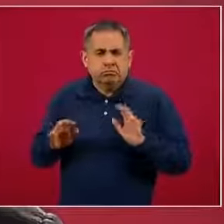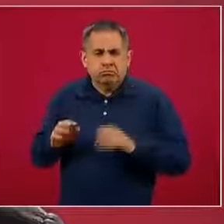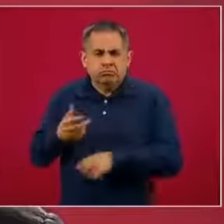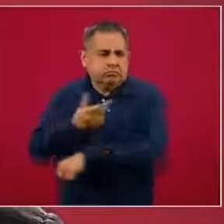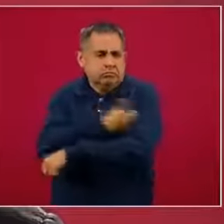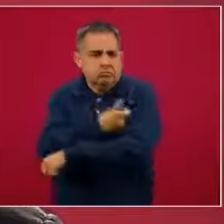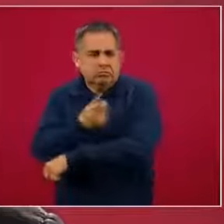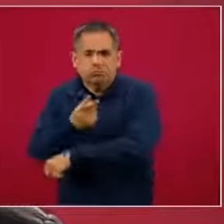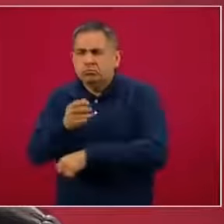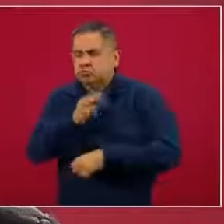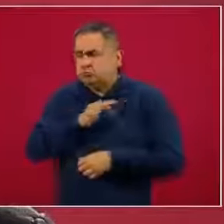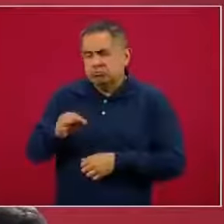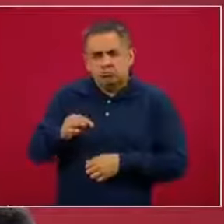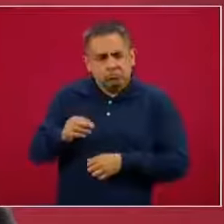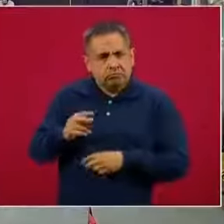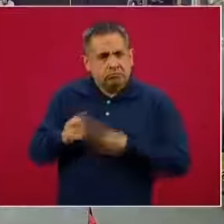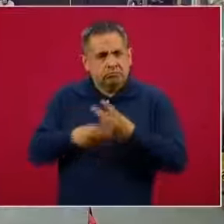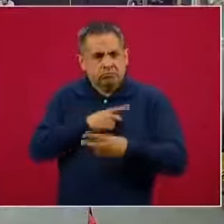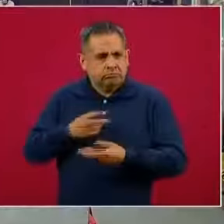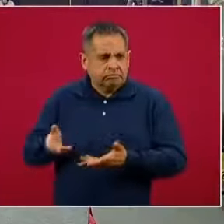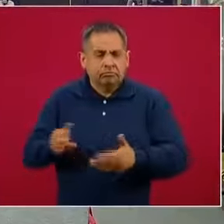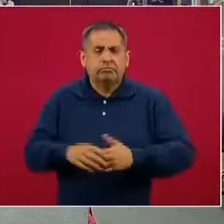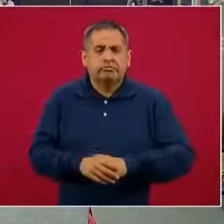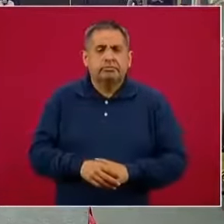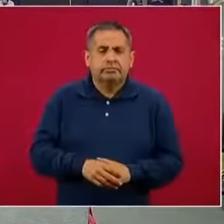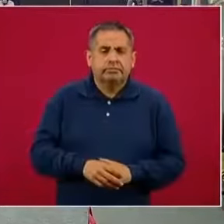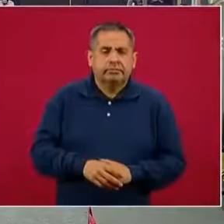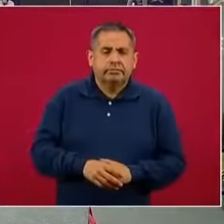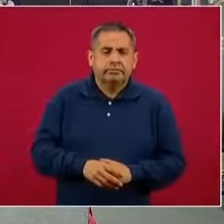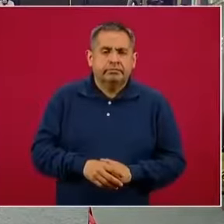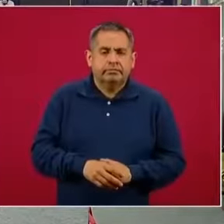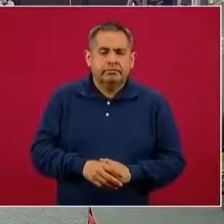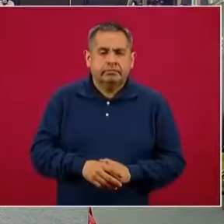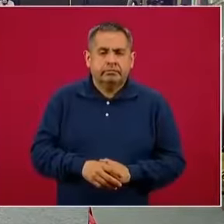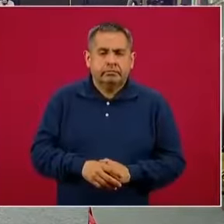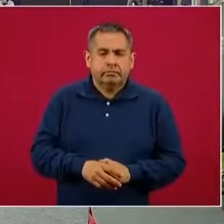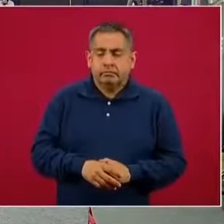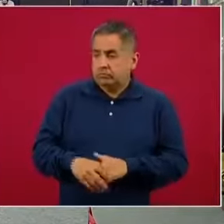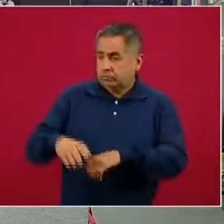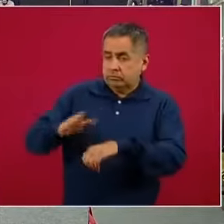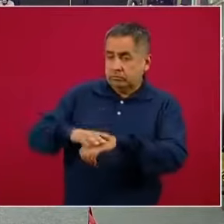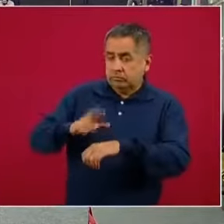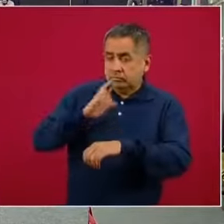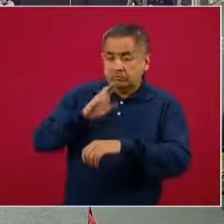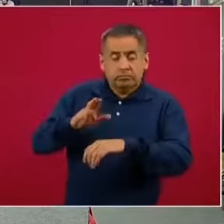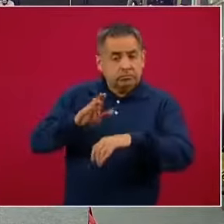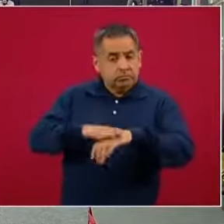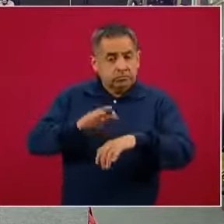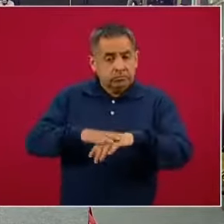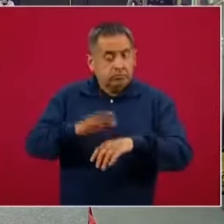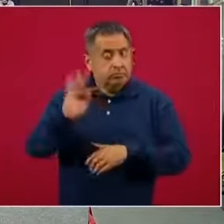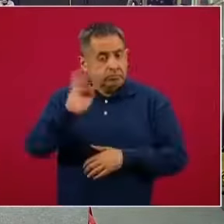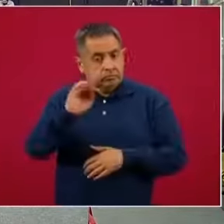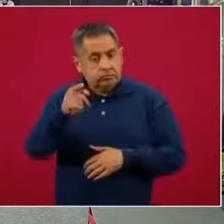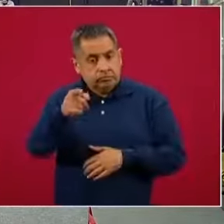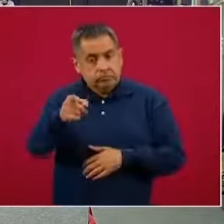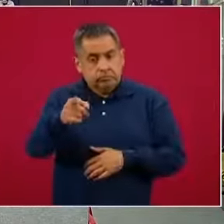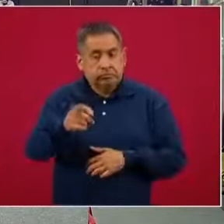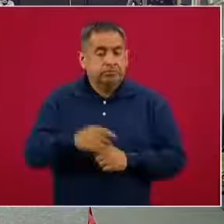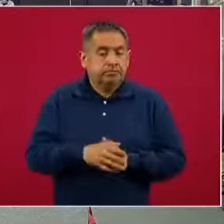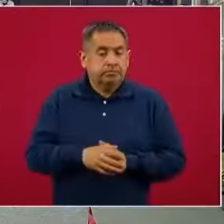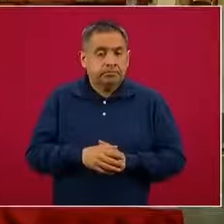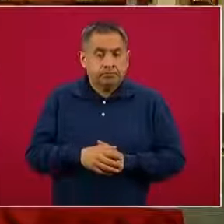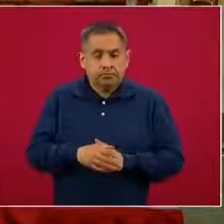independientemente de que le haya dado COVID. Gracias. Maestro. Y sí, la respuesta es sí, sí estamos